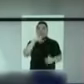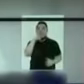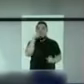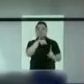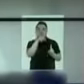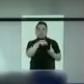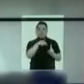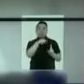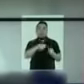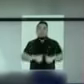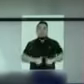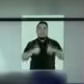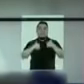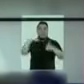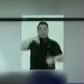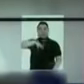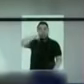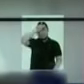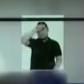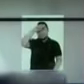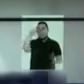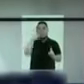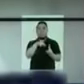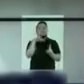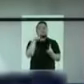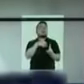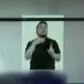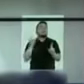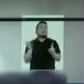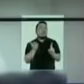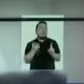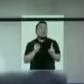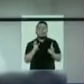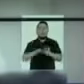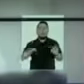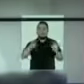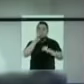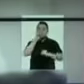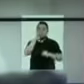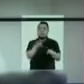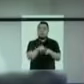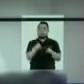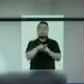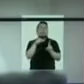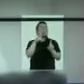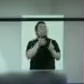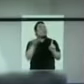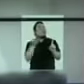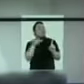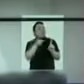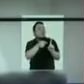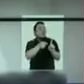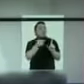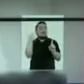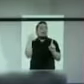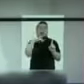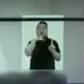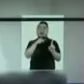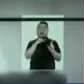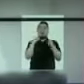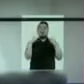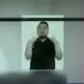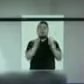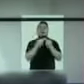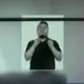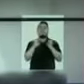China es un país que genera escala en cualquier producto. 1 millón de plumones en China no es nada. 1 millón de laptops no es nada.